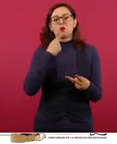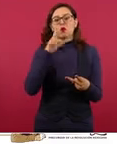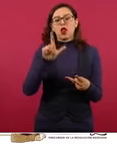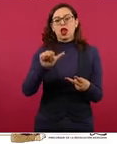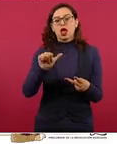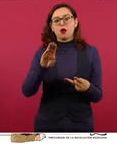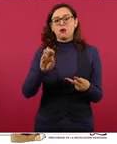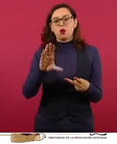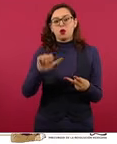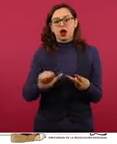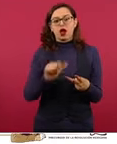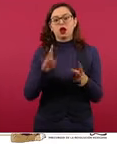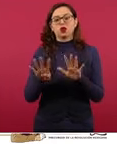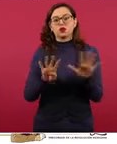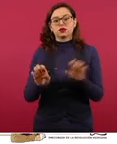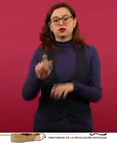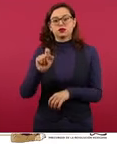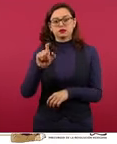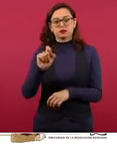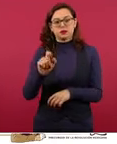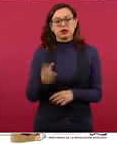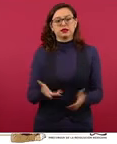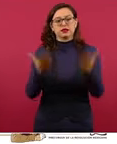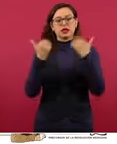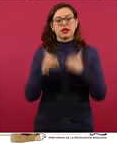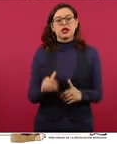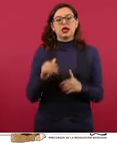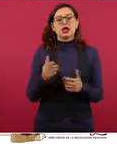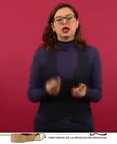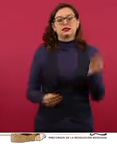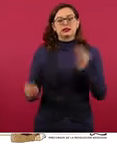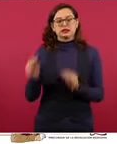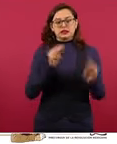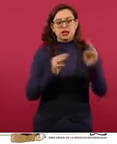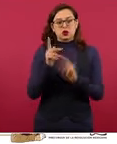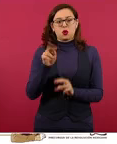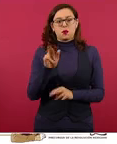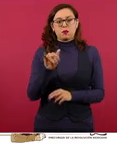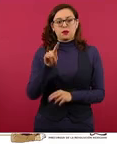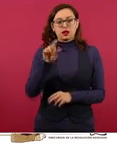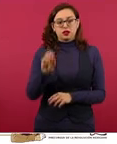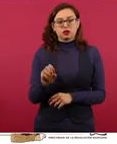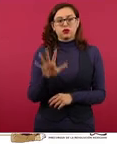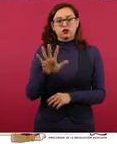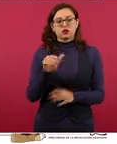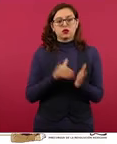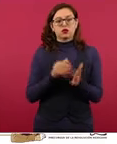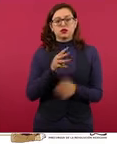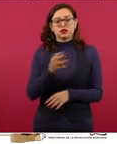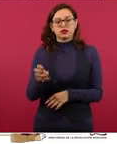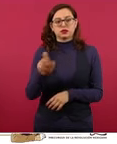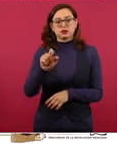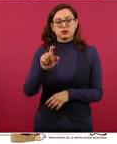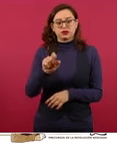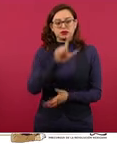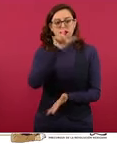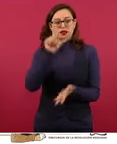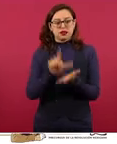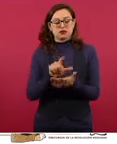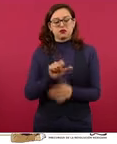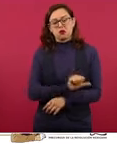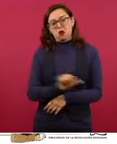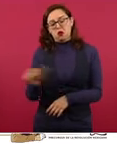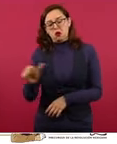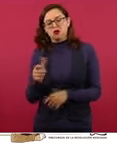320 litros por segundo otras fuentes subterráneas 260 litros por segundo en total 11